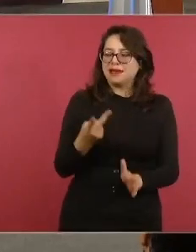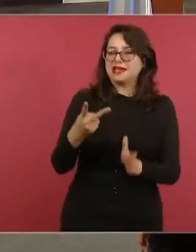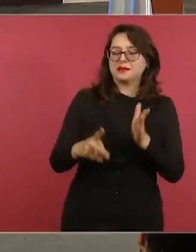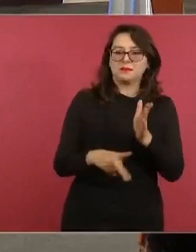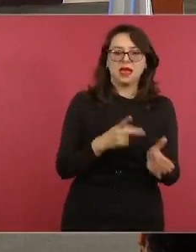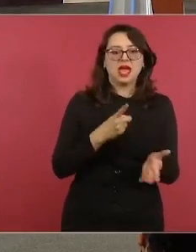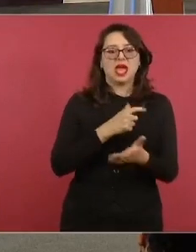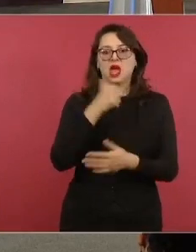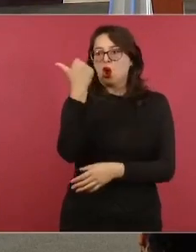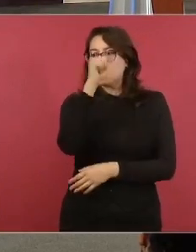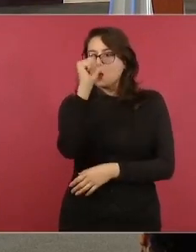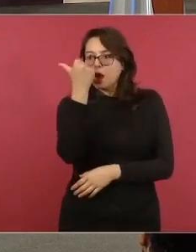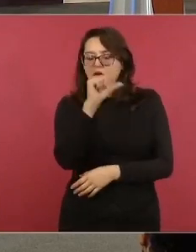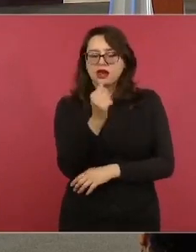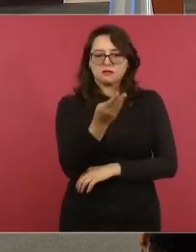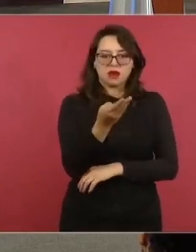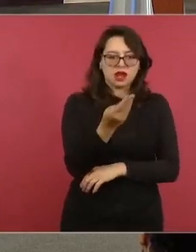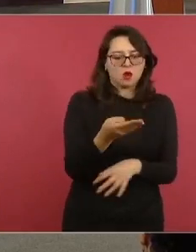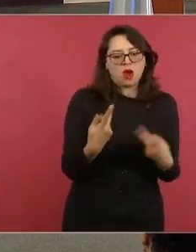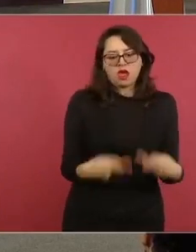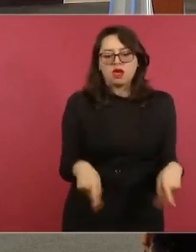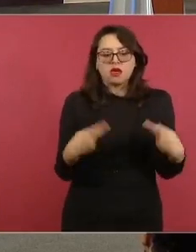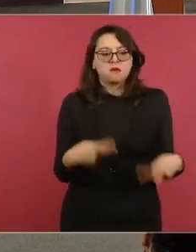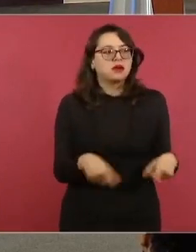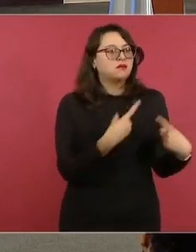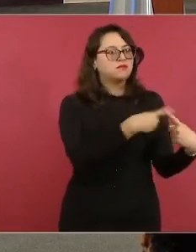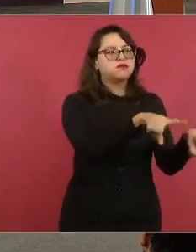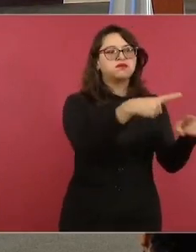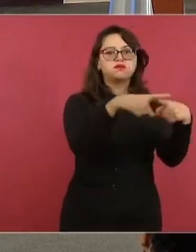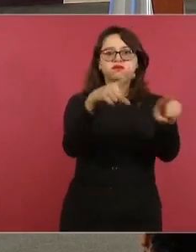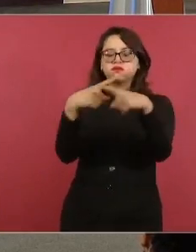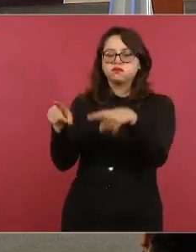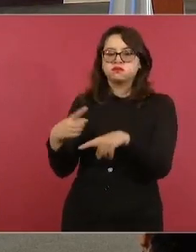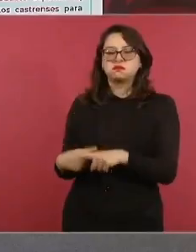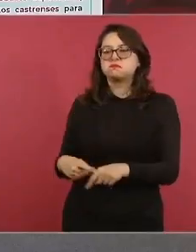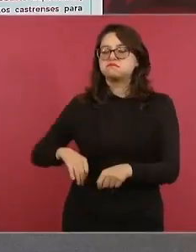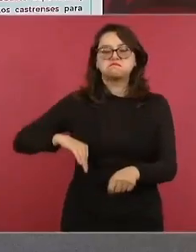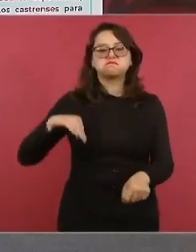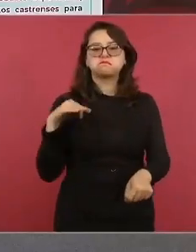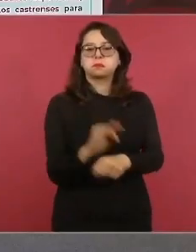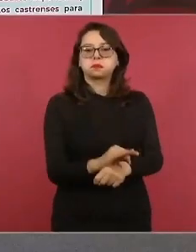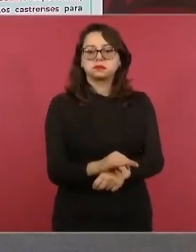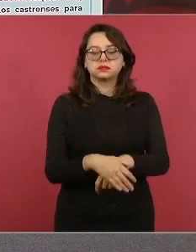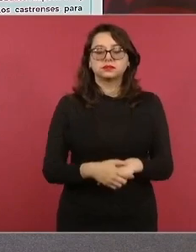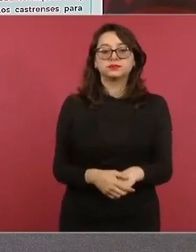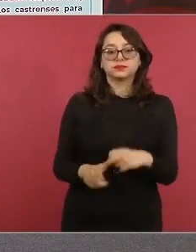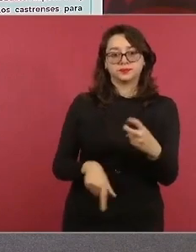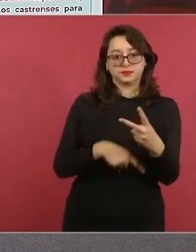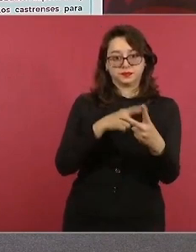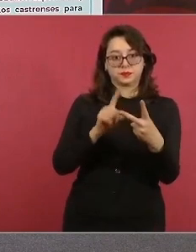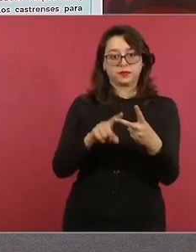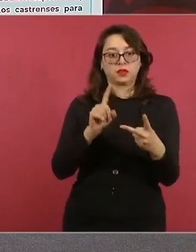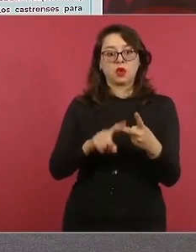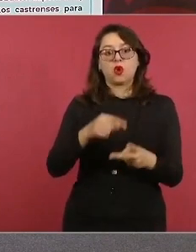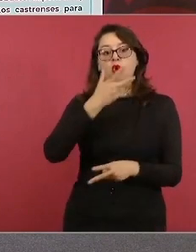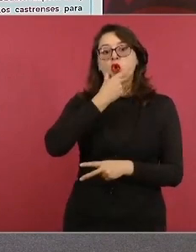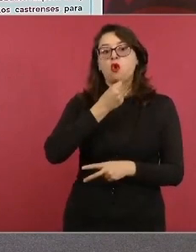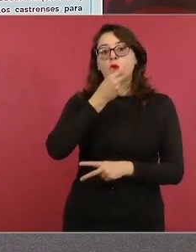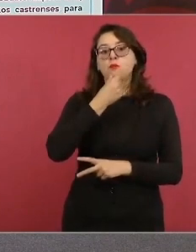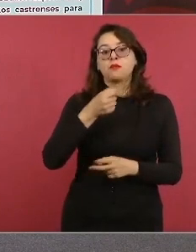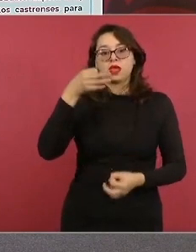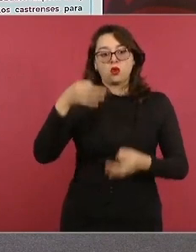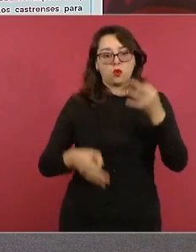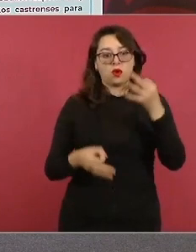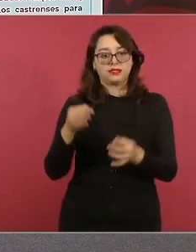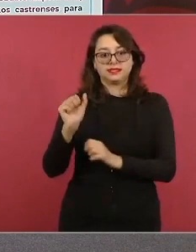de distribuir cocaína y marihuana entre otros adelante segundo caso es el juez Aníbal Castro